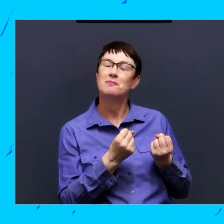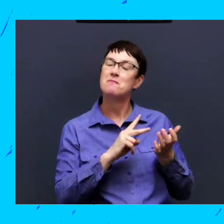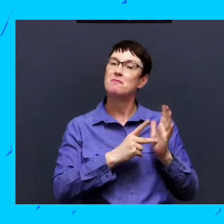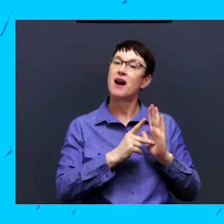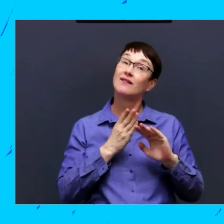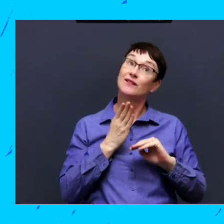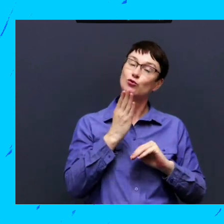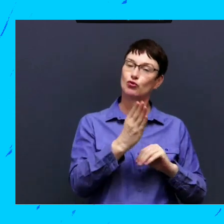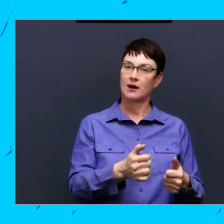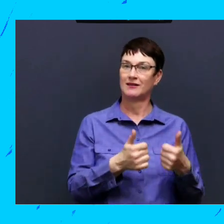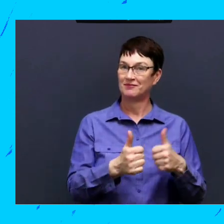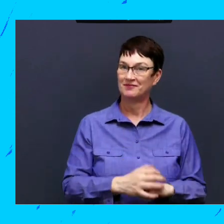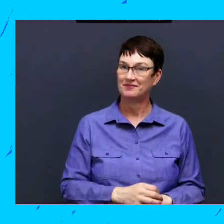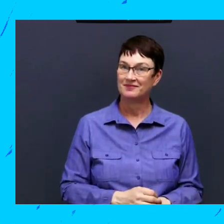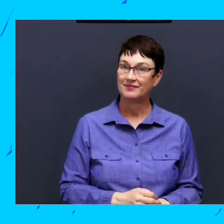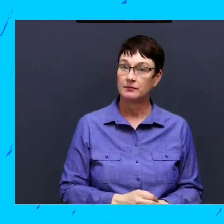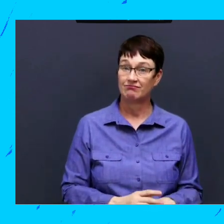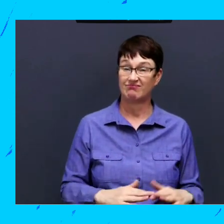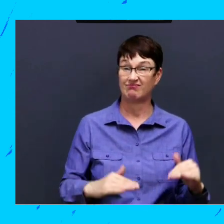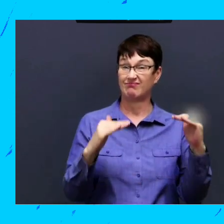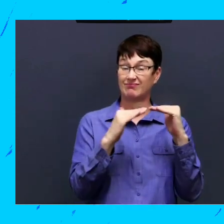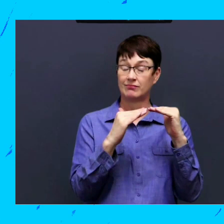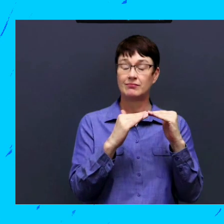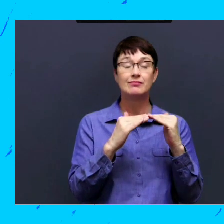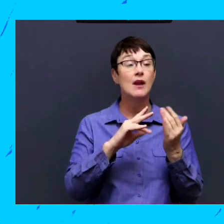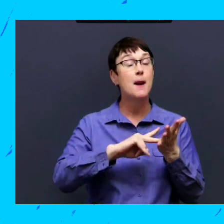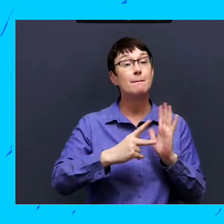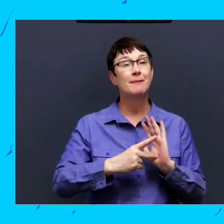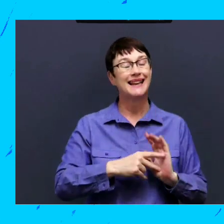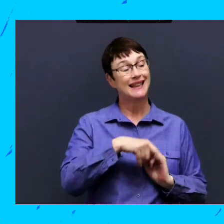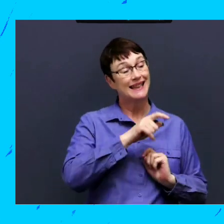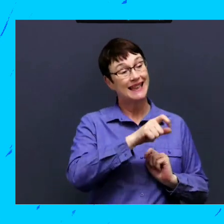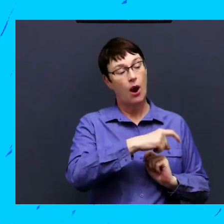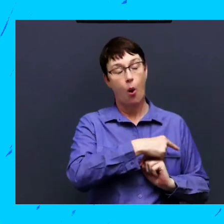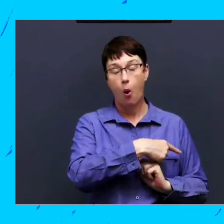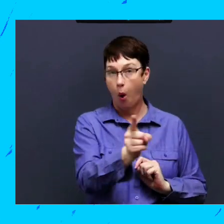Equidad significa que cada adolescente cuenta.